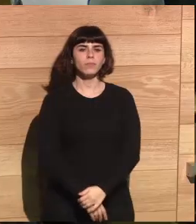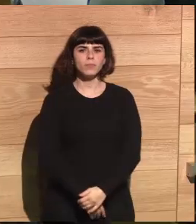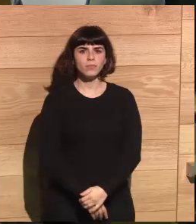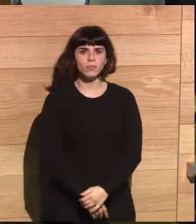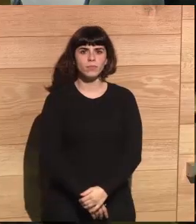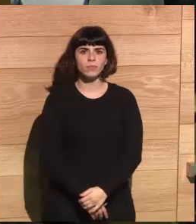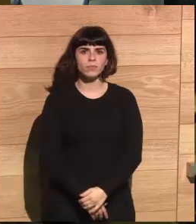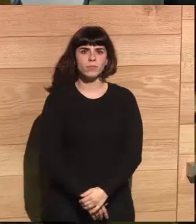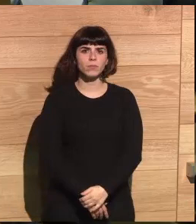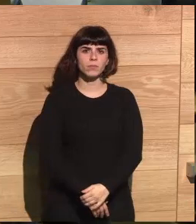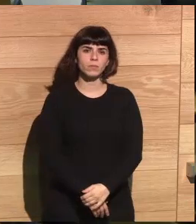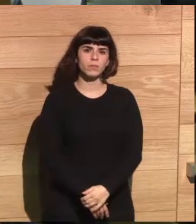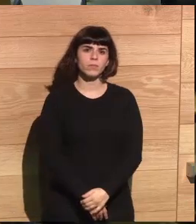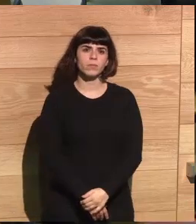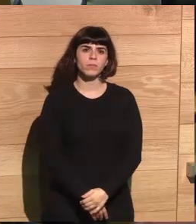Bueno,